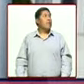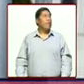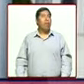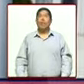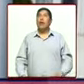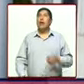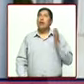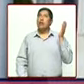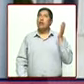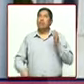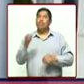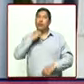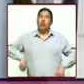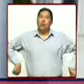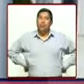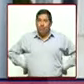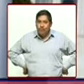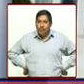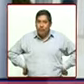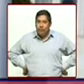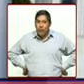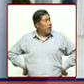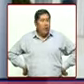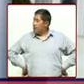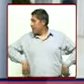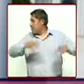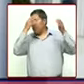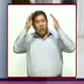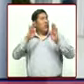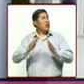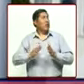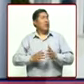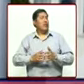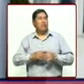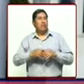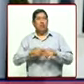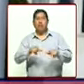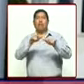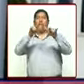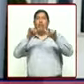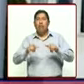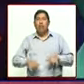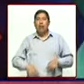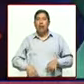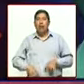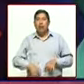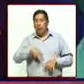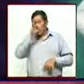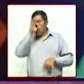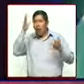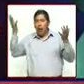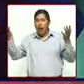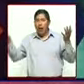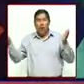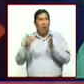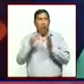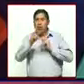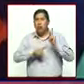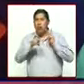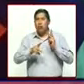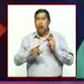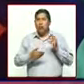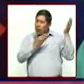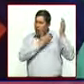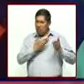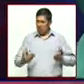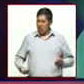Ya esto es un abuso, es una, no sé si es una broma o un insulto al pueblo boliviano seguir insistiendo